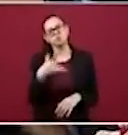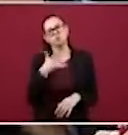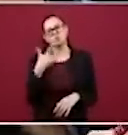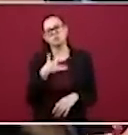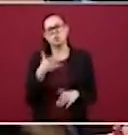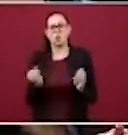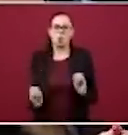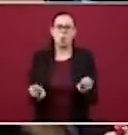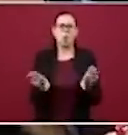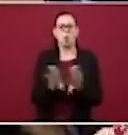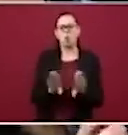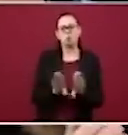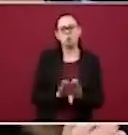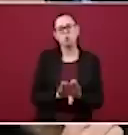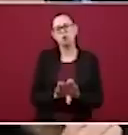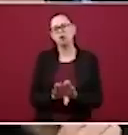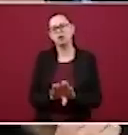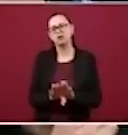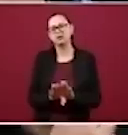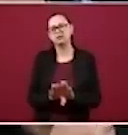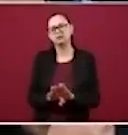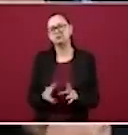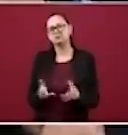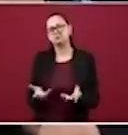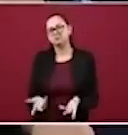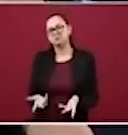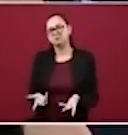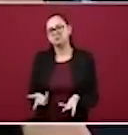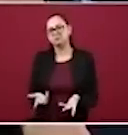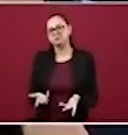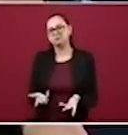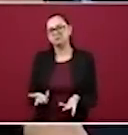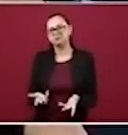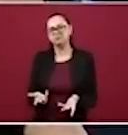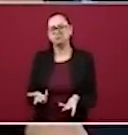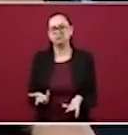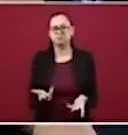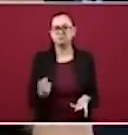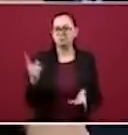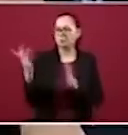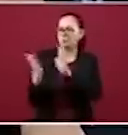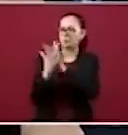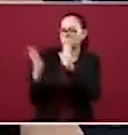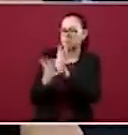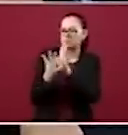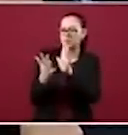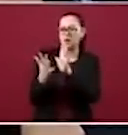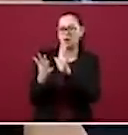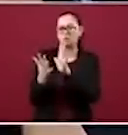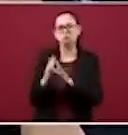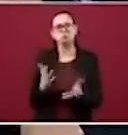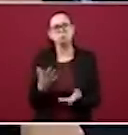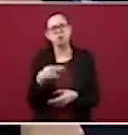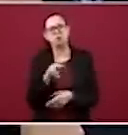cómo plantearía usted que participaran si el INE aún no tiene ahora sí